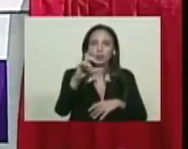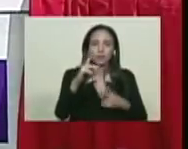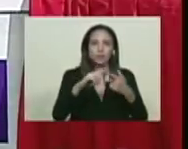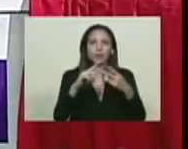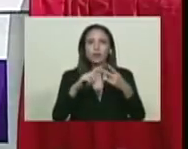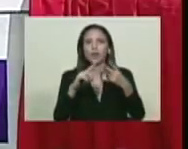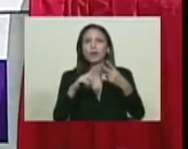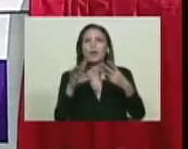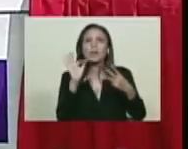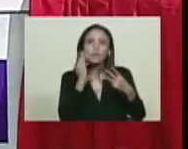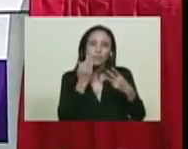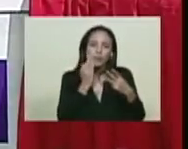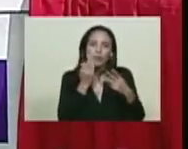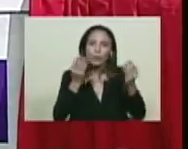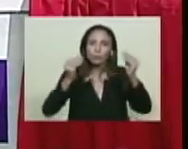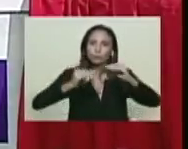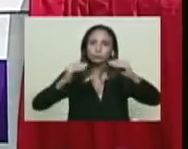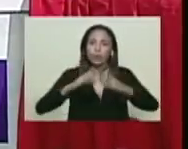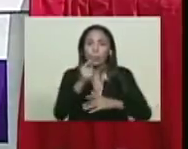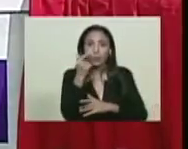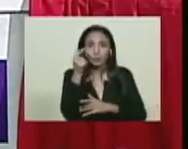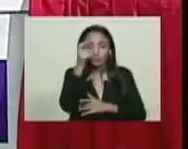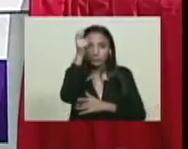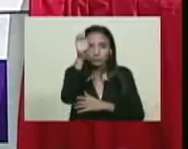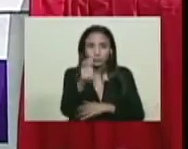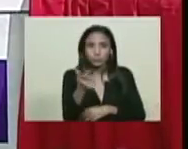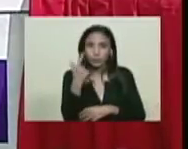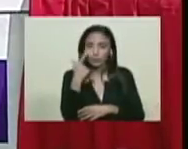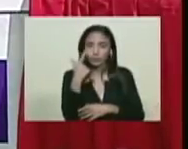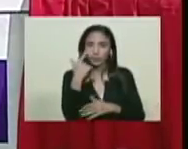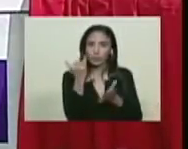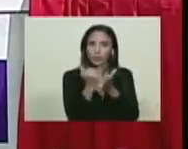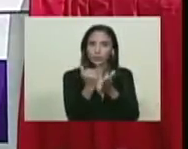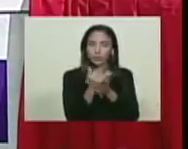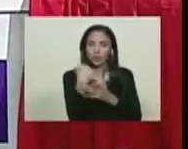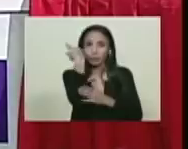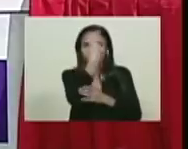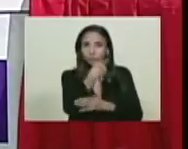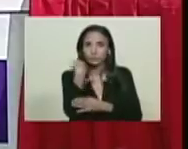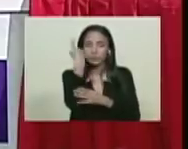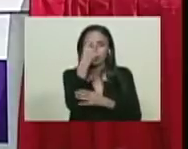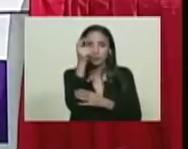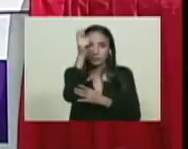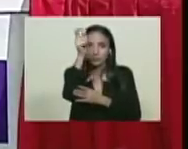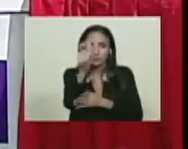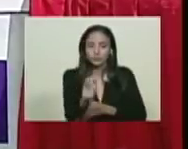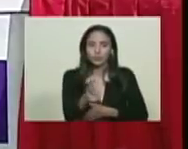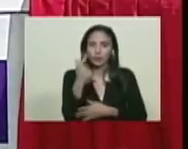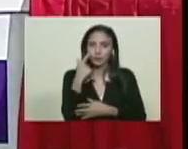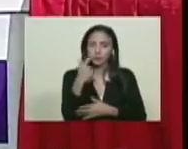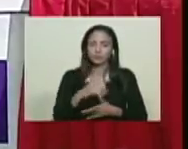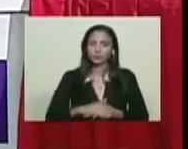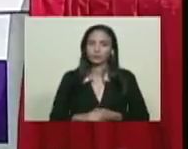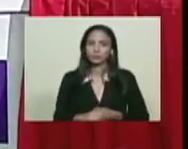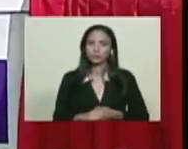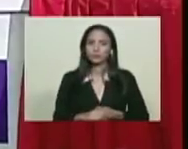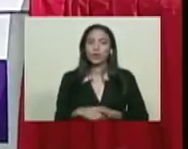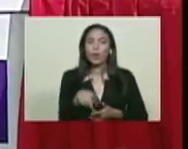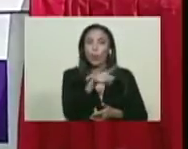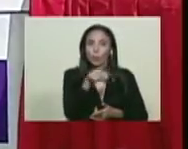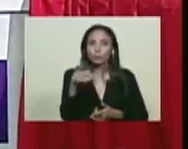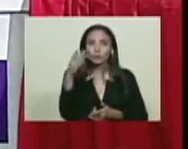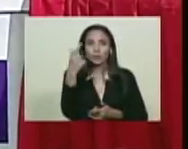Facebook, para que la gente vea quién es, le vean el rostro, ¿vale? Para que ustedes vean